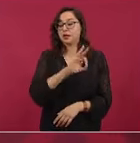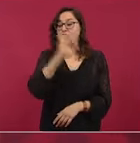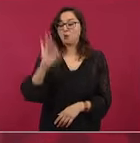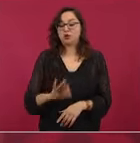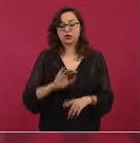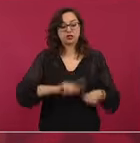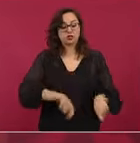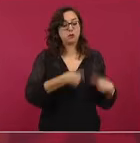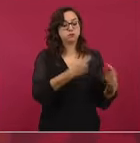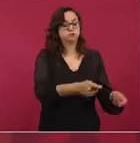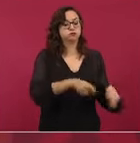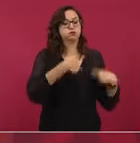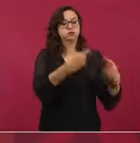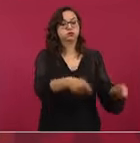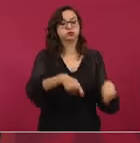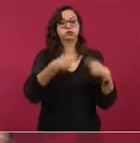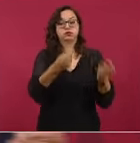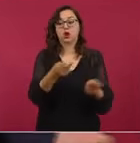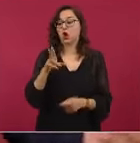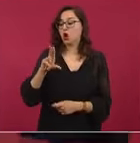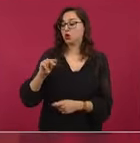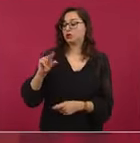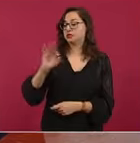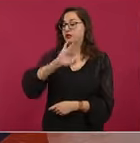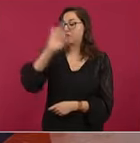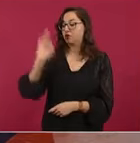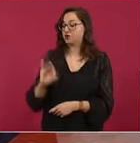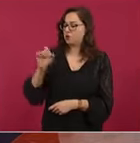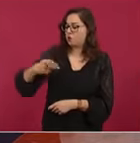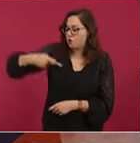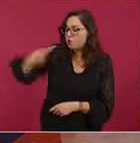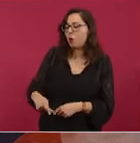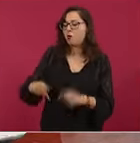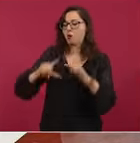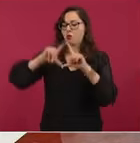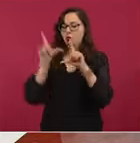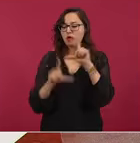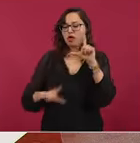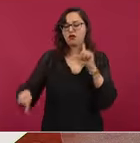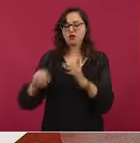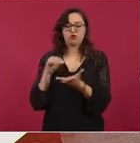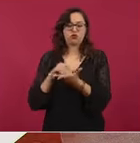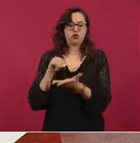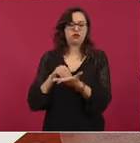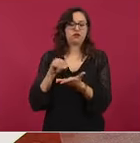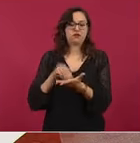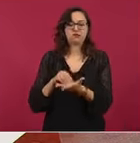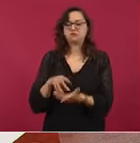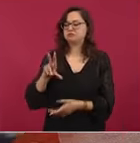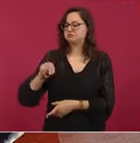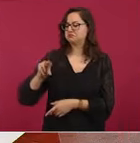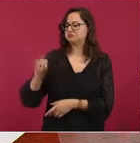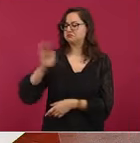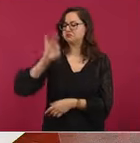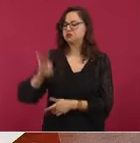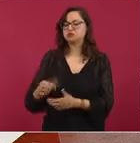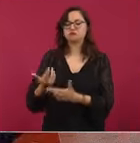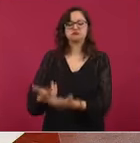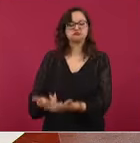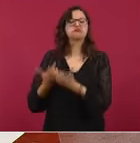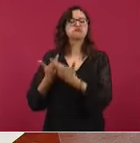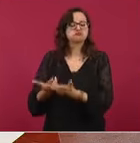zona petrolera. El 80% quedó bajo el dominio de la nación y con el 80% estamos